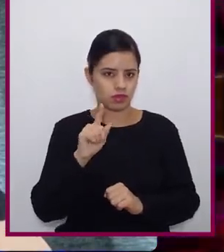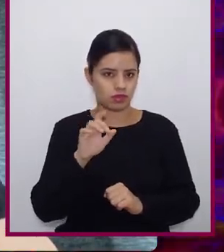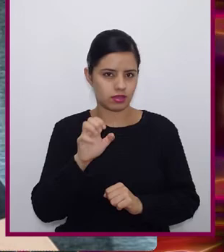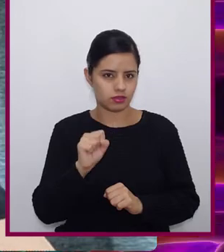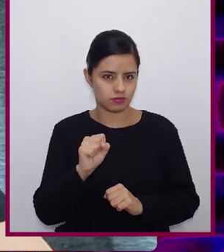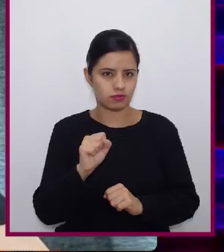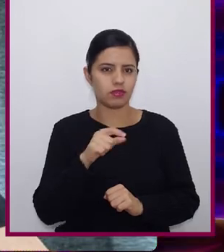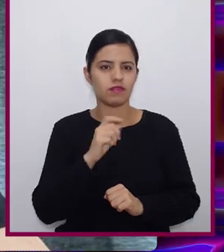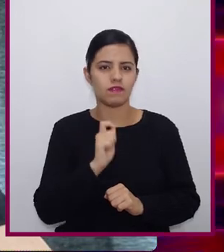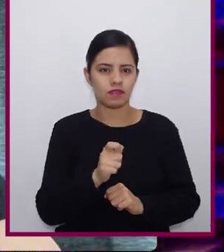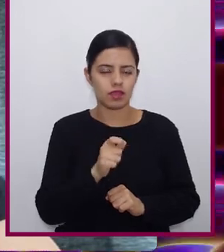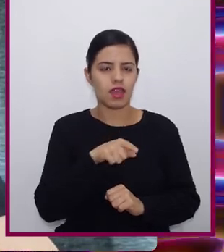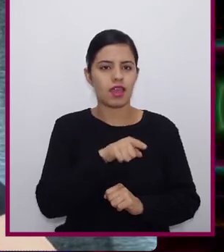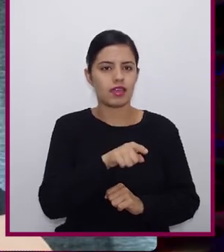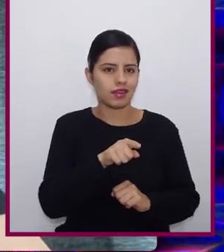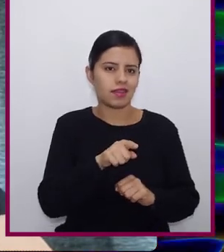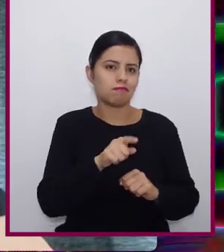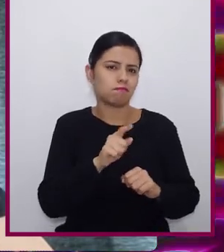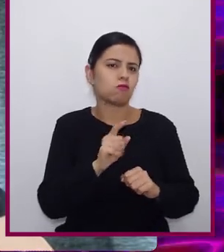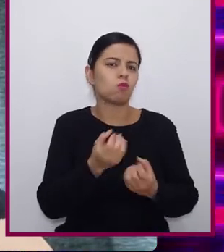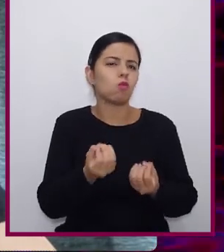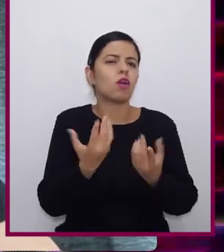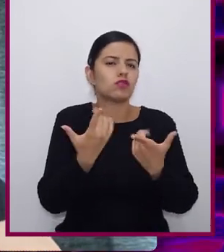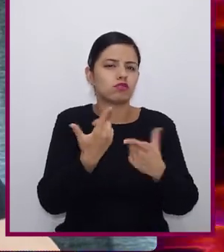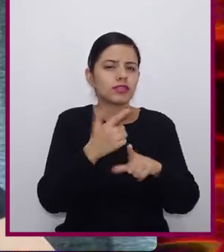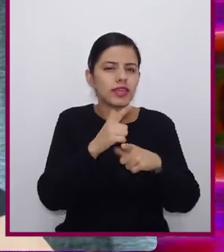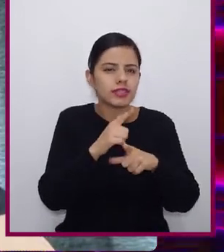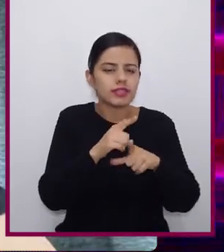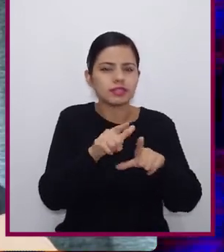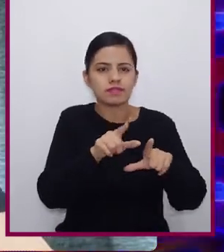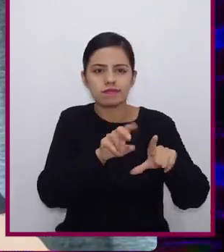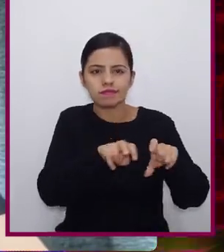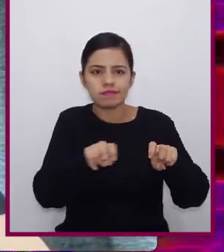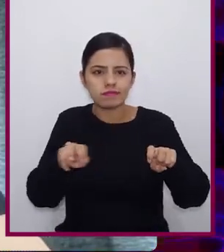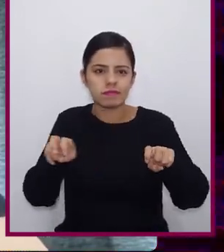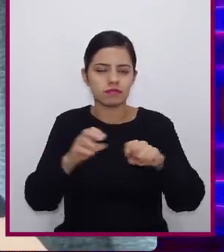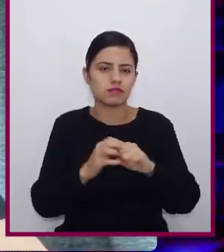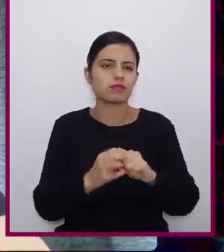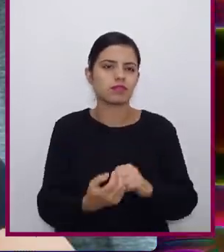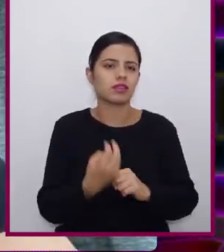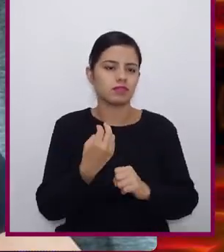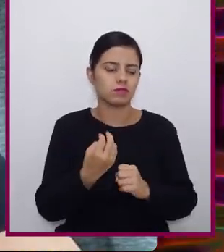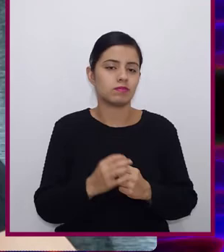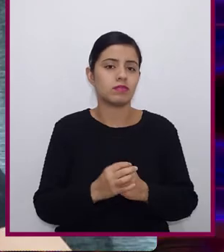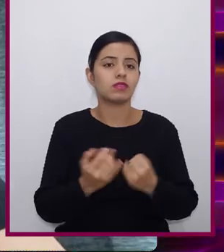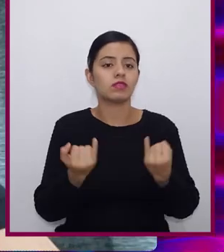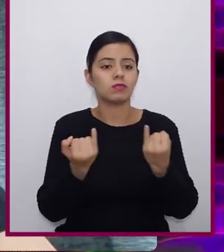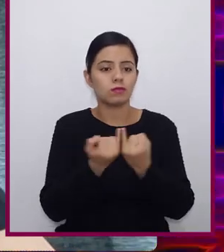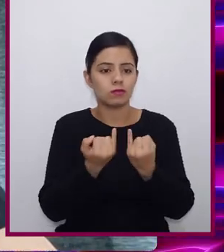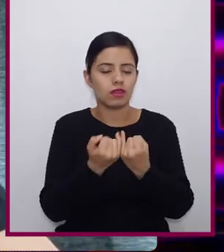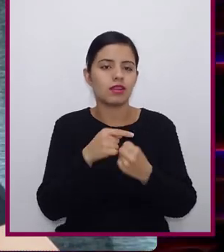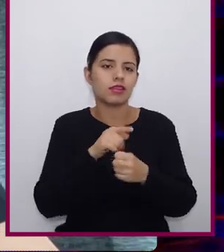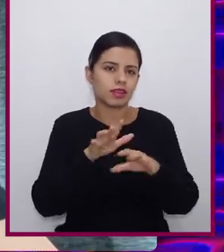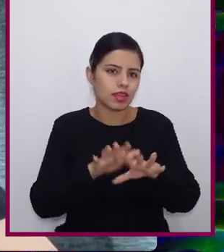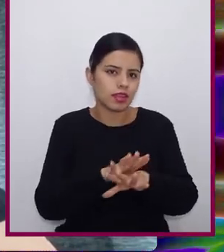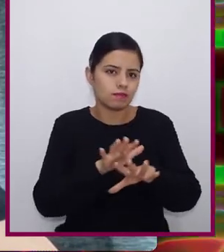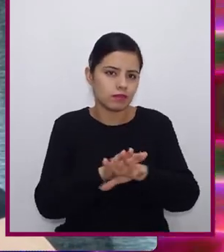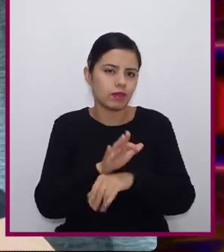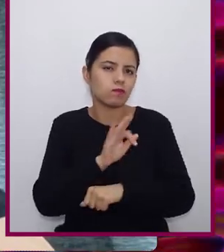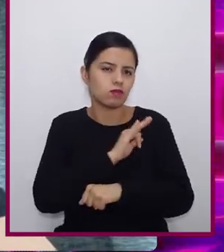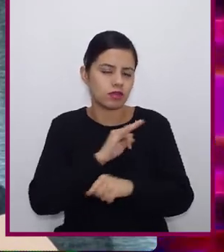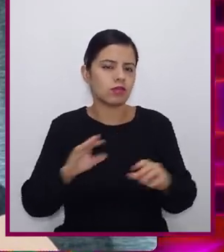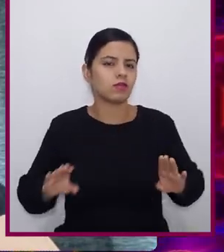disponibilidad del taxi sería la propiedad, y los valores, estas pueden ser dinámicas o cambiar con el tiempo. El hecho de que los objetos tengan un